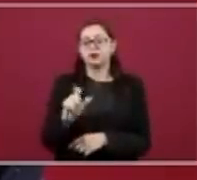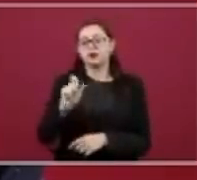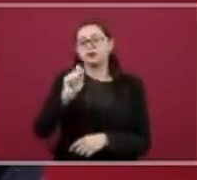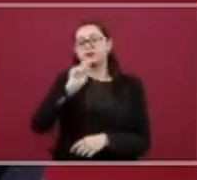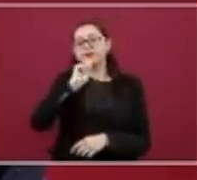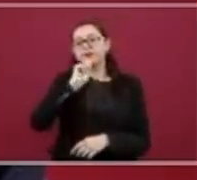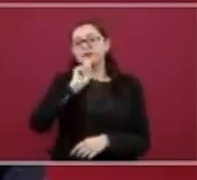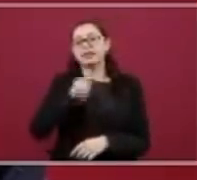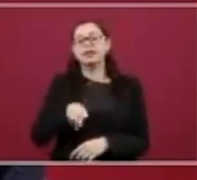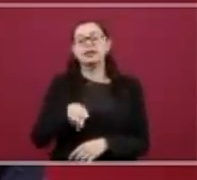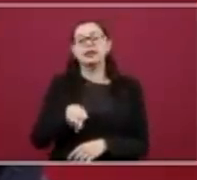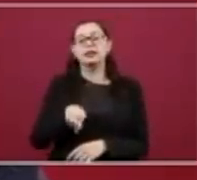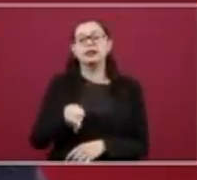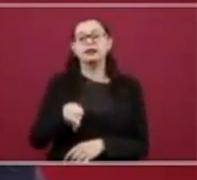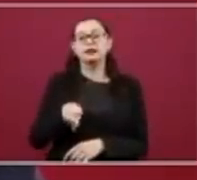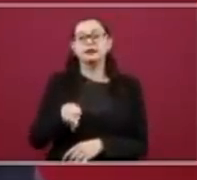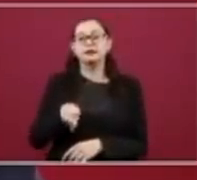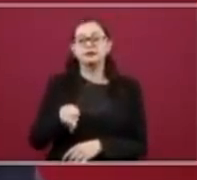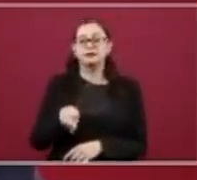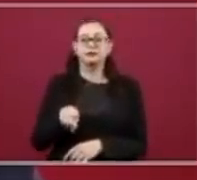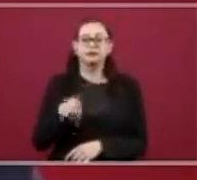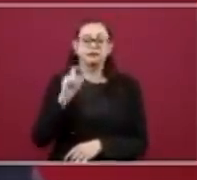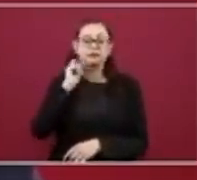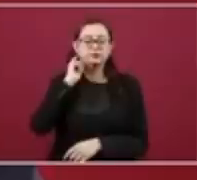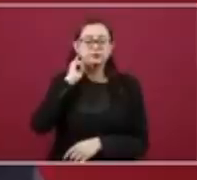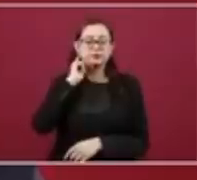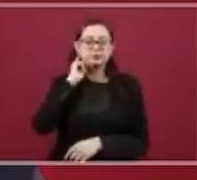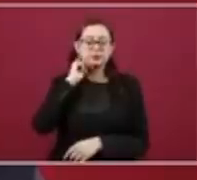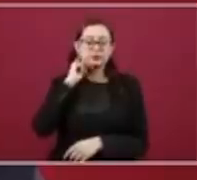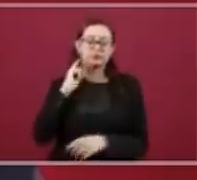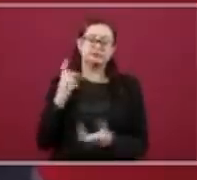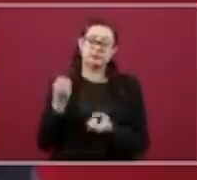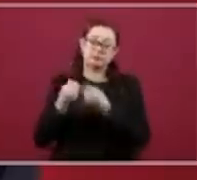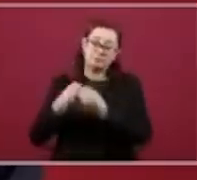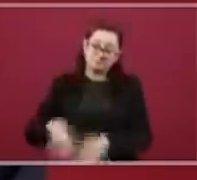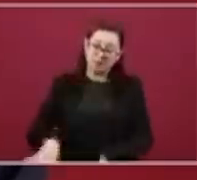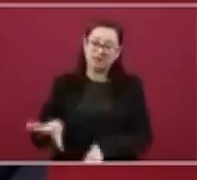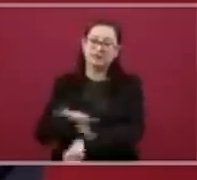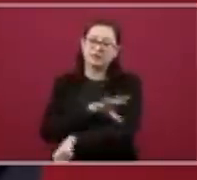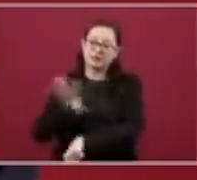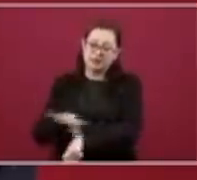significaría dejar de generar energía, y para